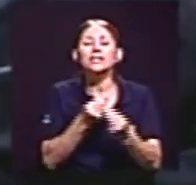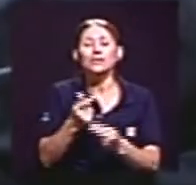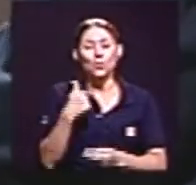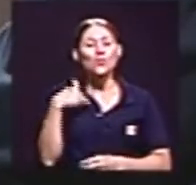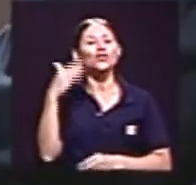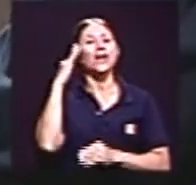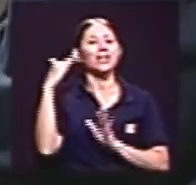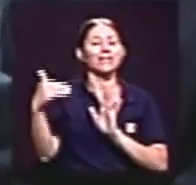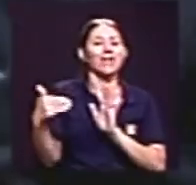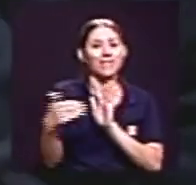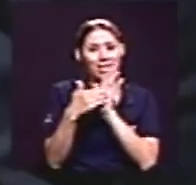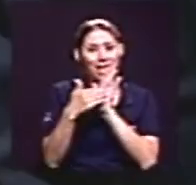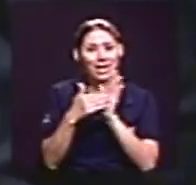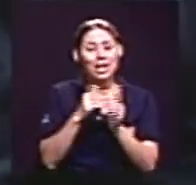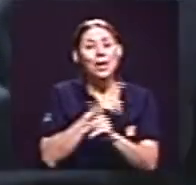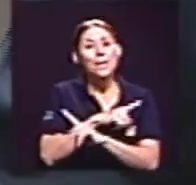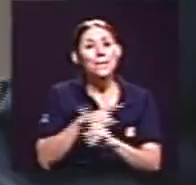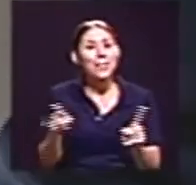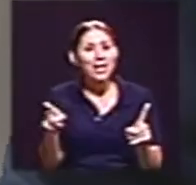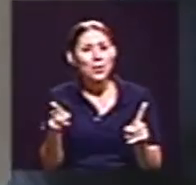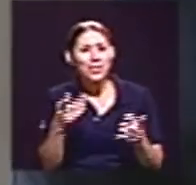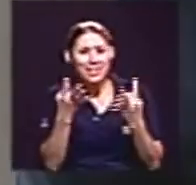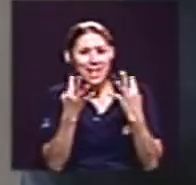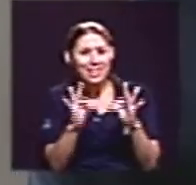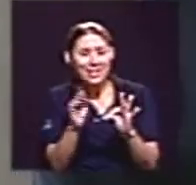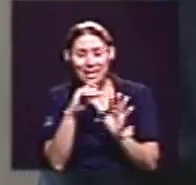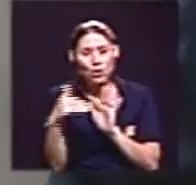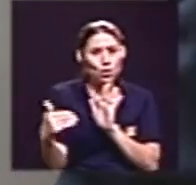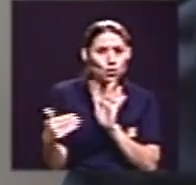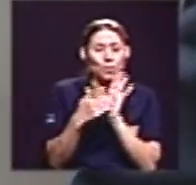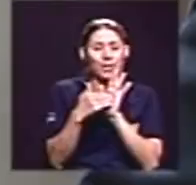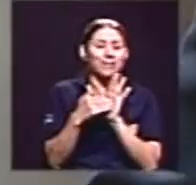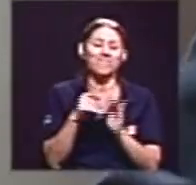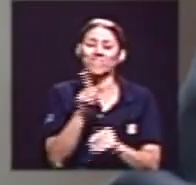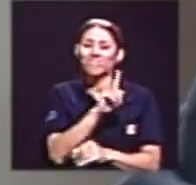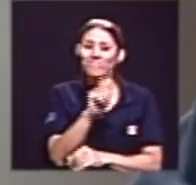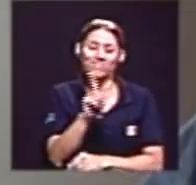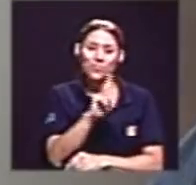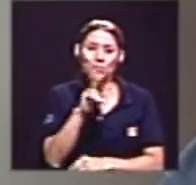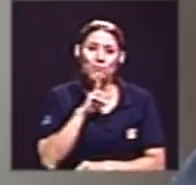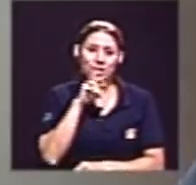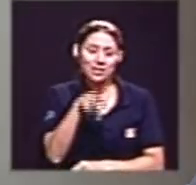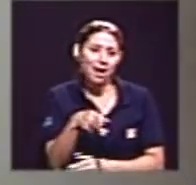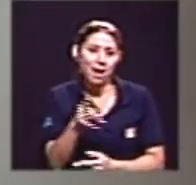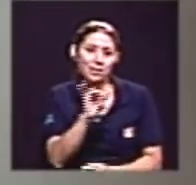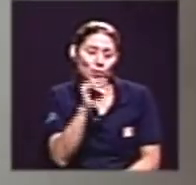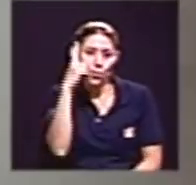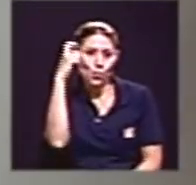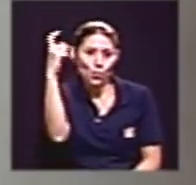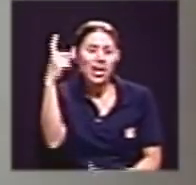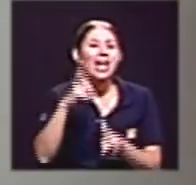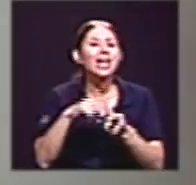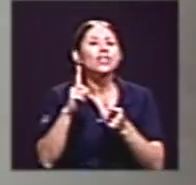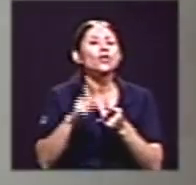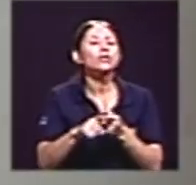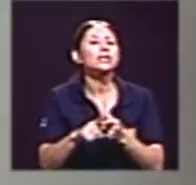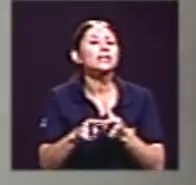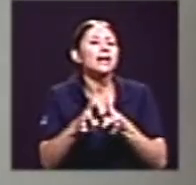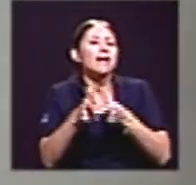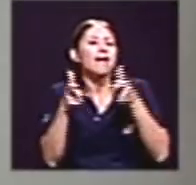decir, pretender que no nos golpee es ilusorio, es irreal. Y entonces el gran reto es cómo